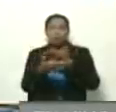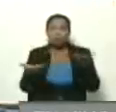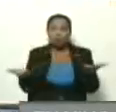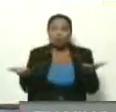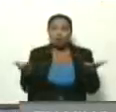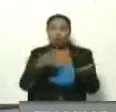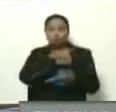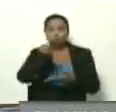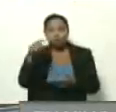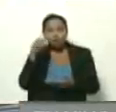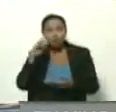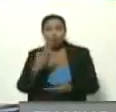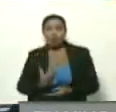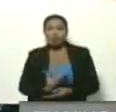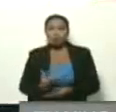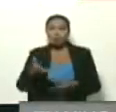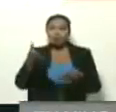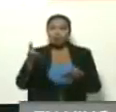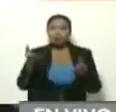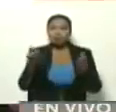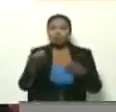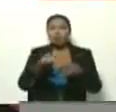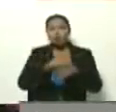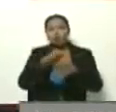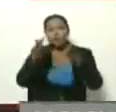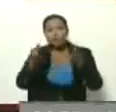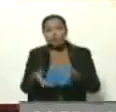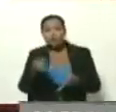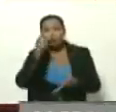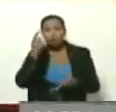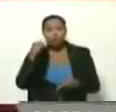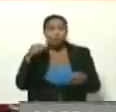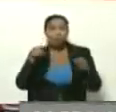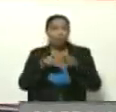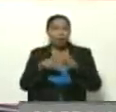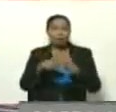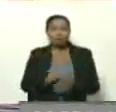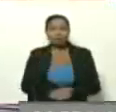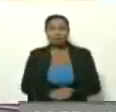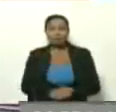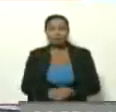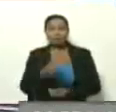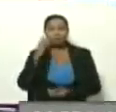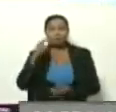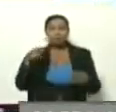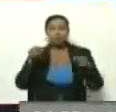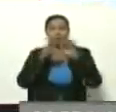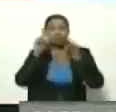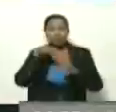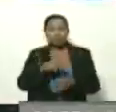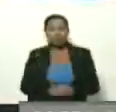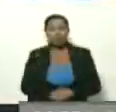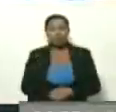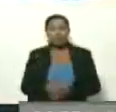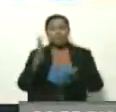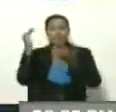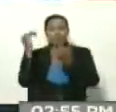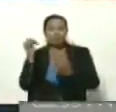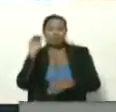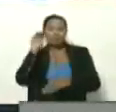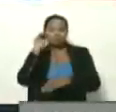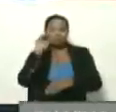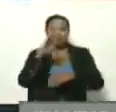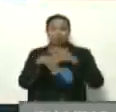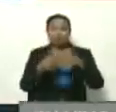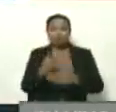ustedes, alcaldesas, gobernadores, gobernadoras, alcaldes, vio en ustedes la esperanza y el futuro de